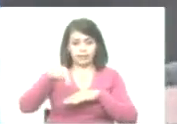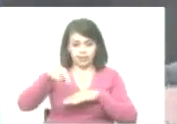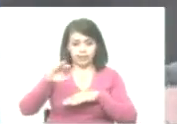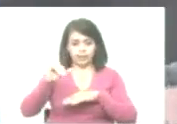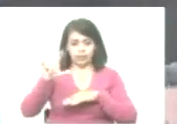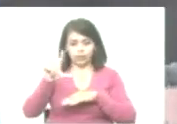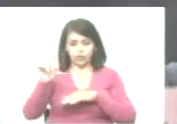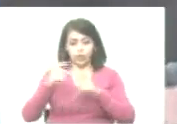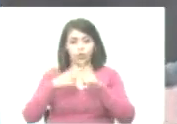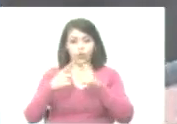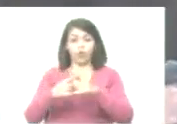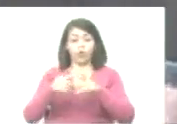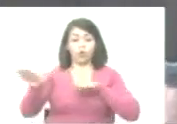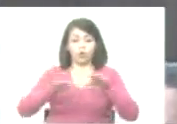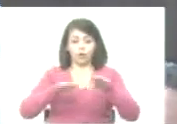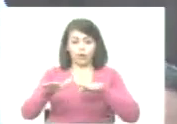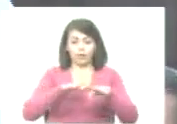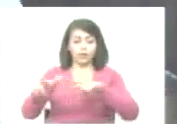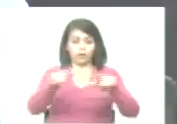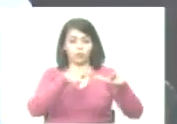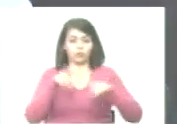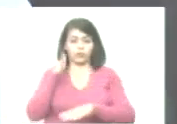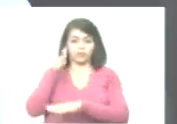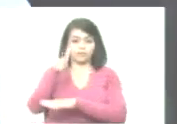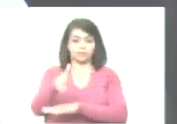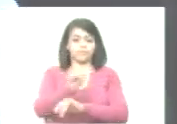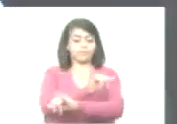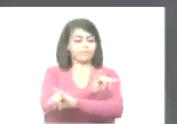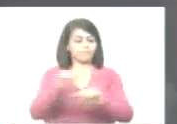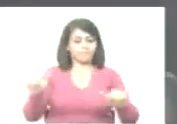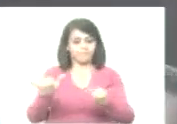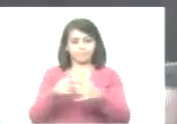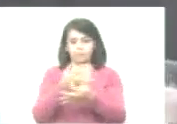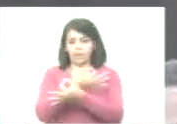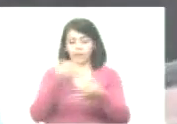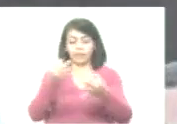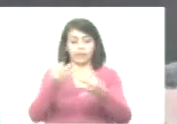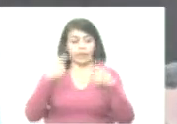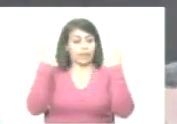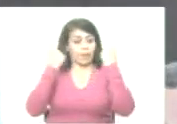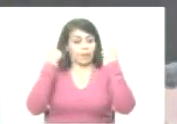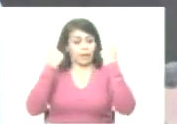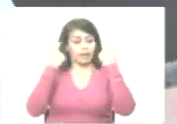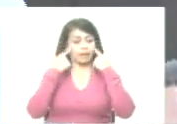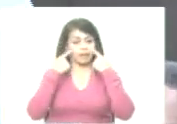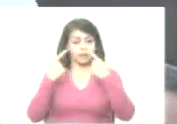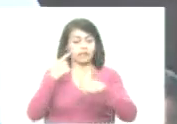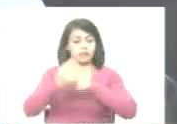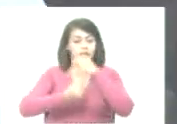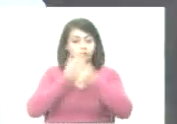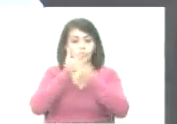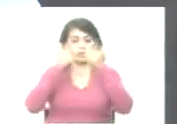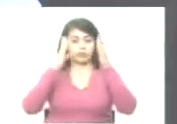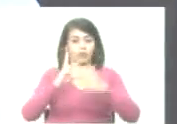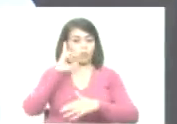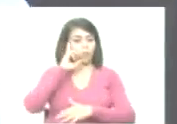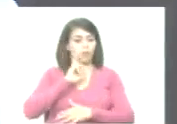y que sirvió como escenario para darle fin a una extraordinaria campaña admirable que nuestro libertador Simón